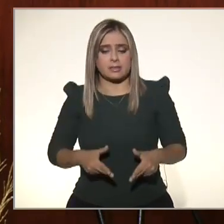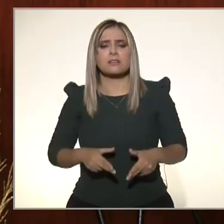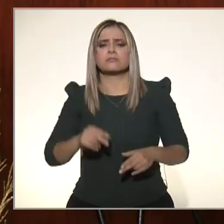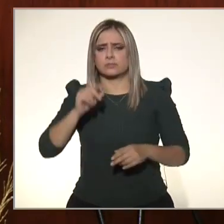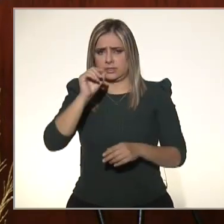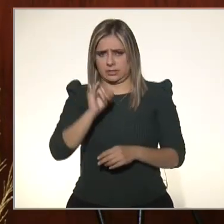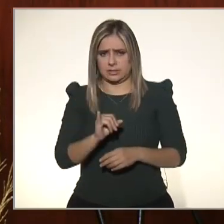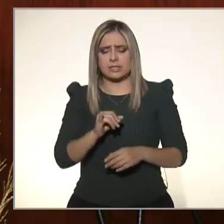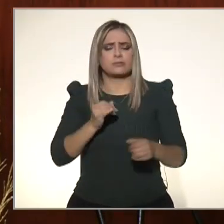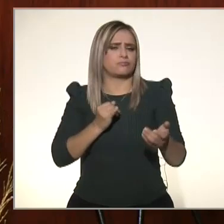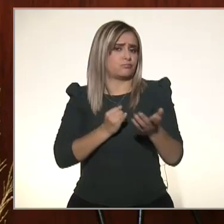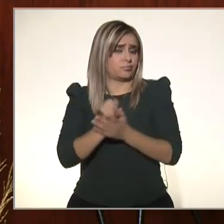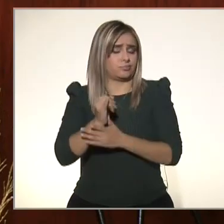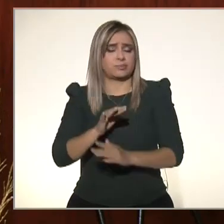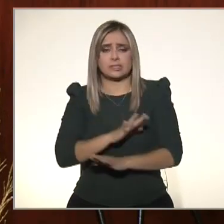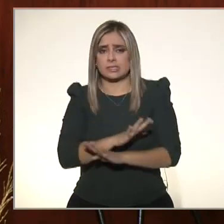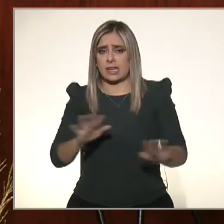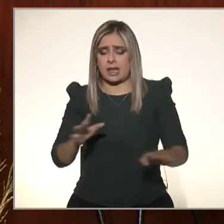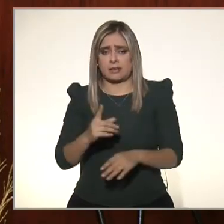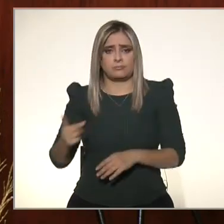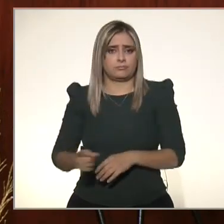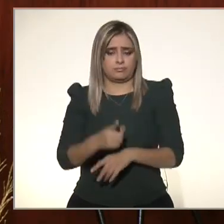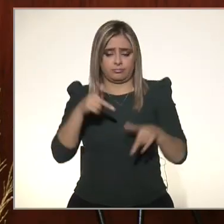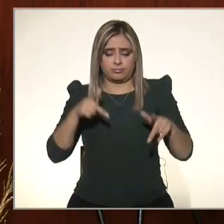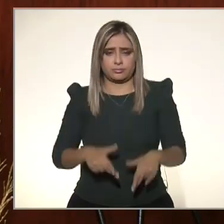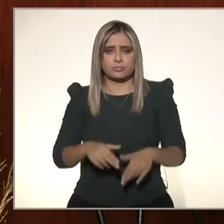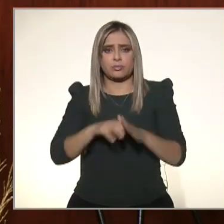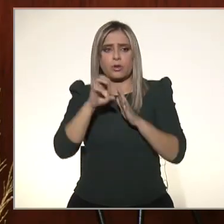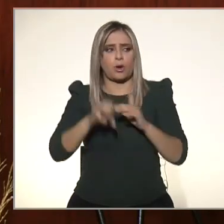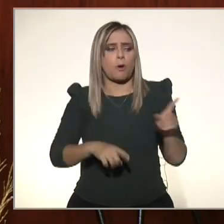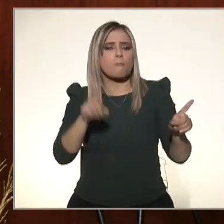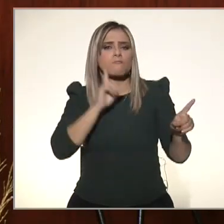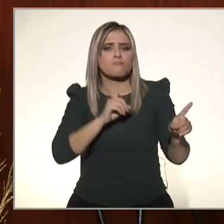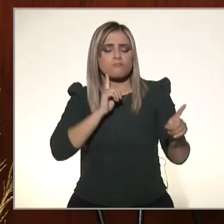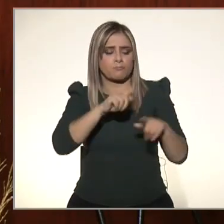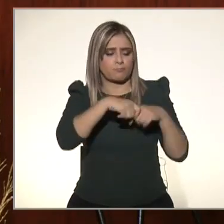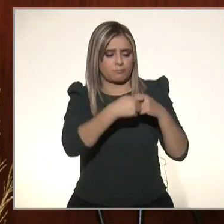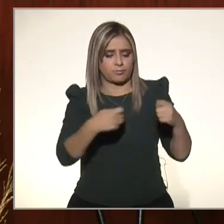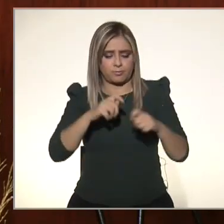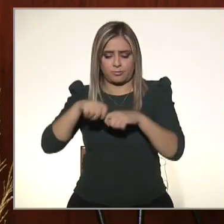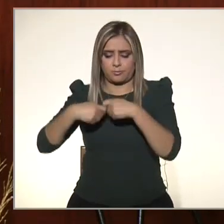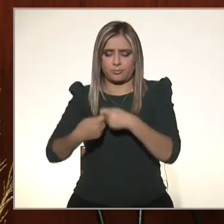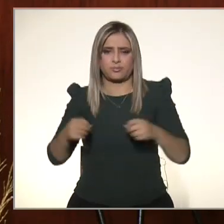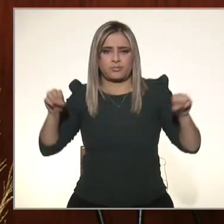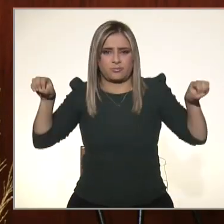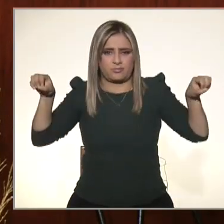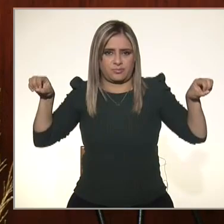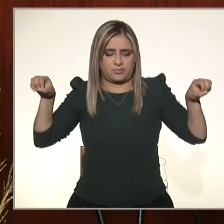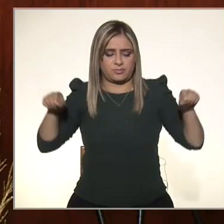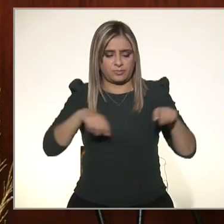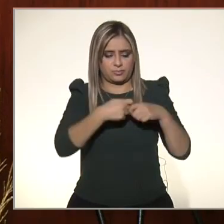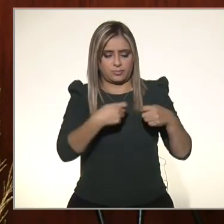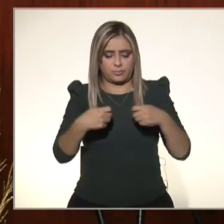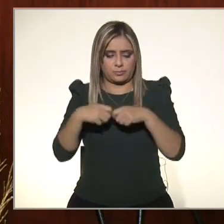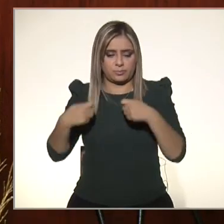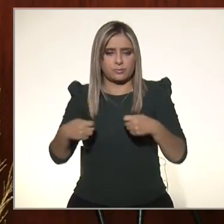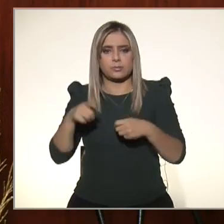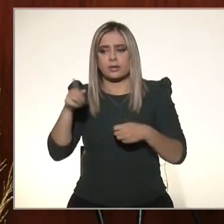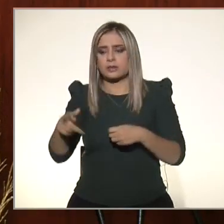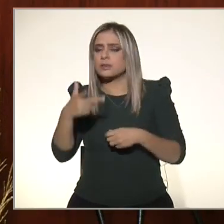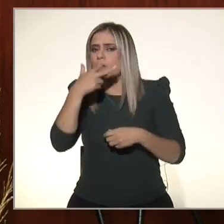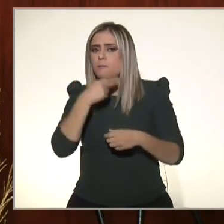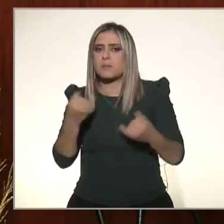método definitivo, es decir, así como en la mujer se hace una ligadura de las trompas uterinas, en el hombre se hace una ligadura